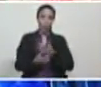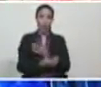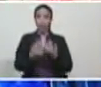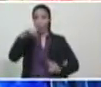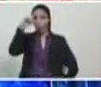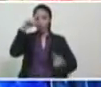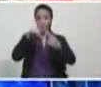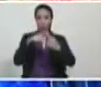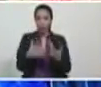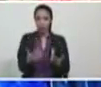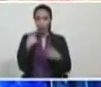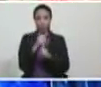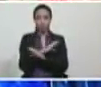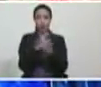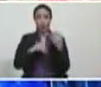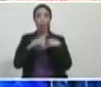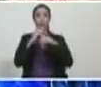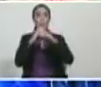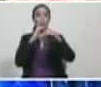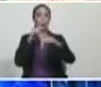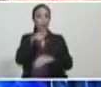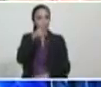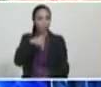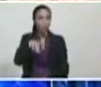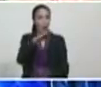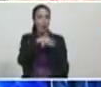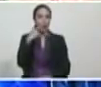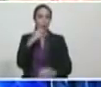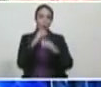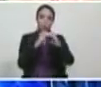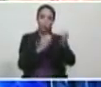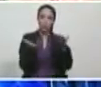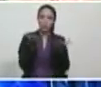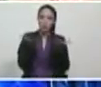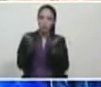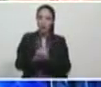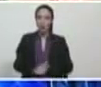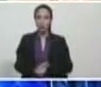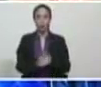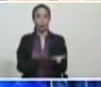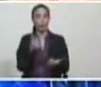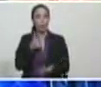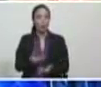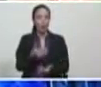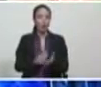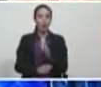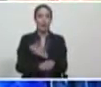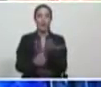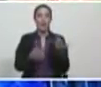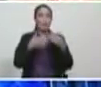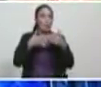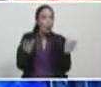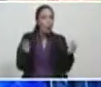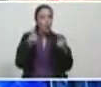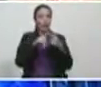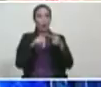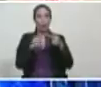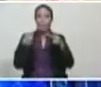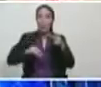el transporte del pueblo venezolano. El transporte en todo su sentido, el transporte público,